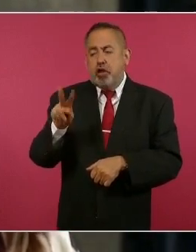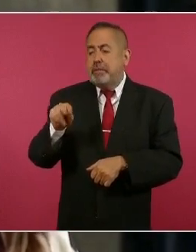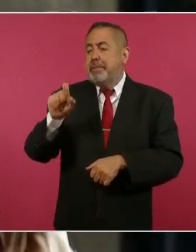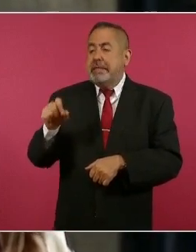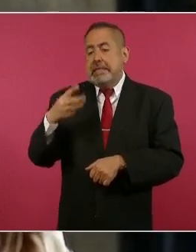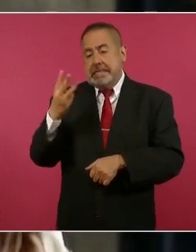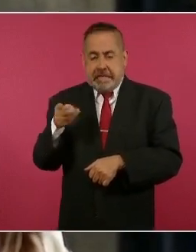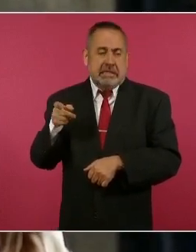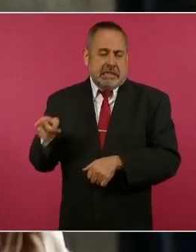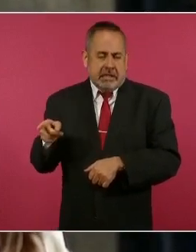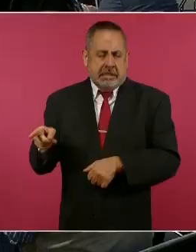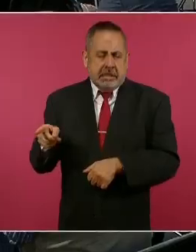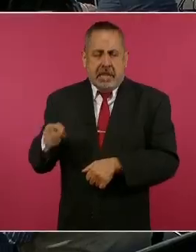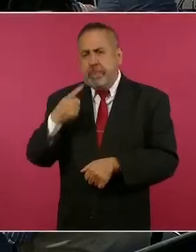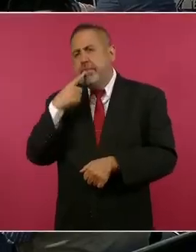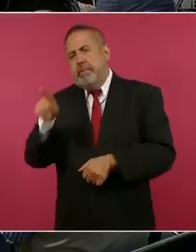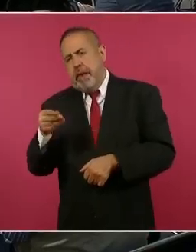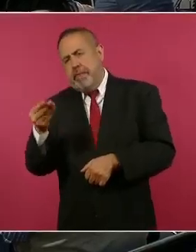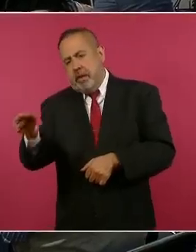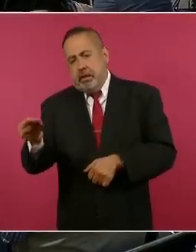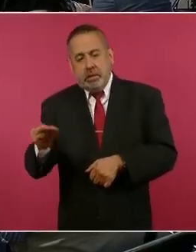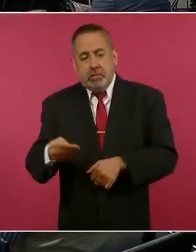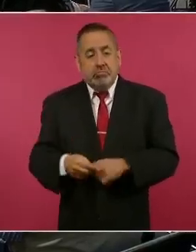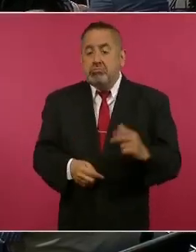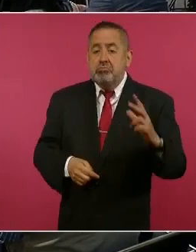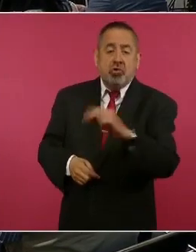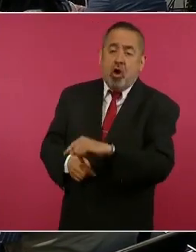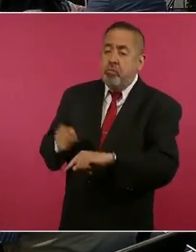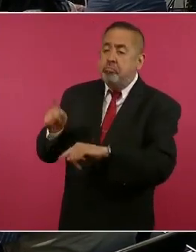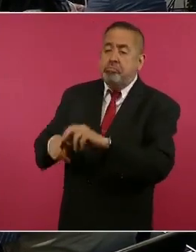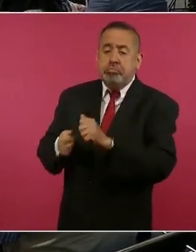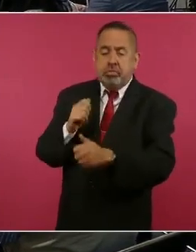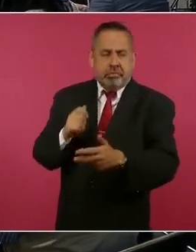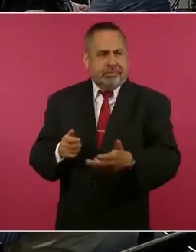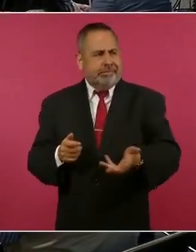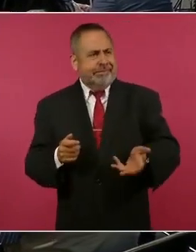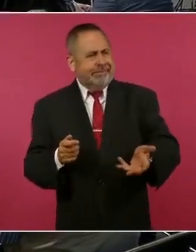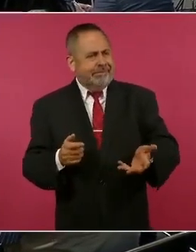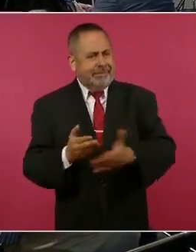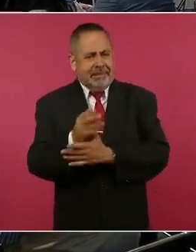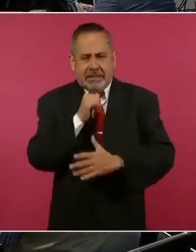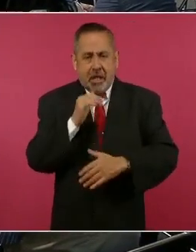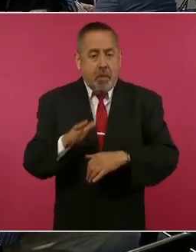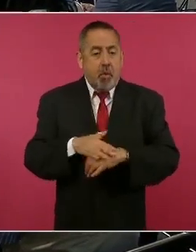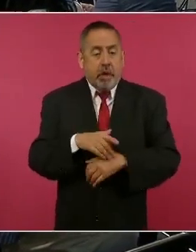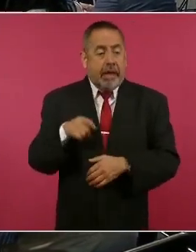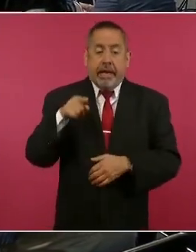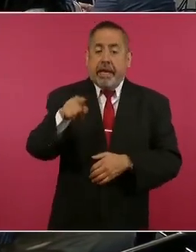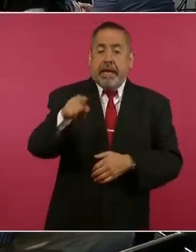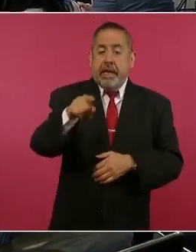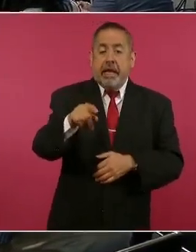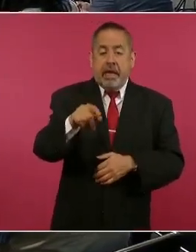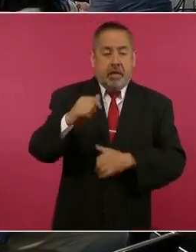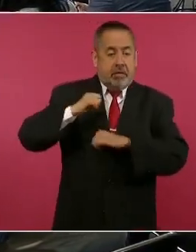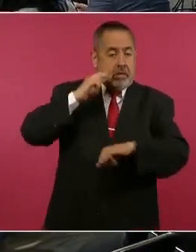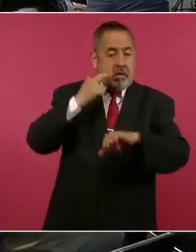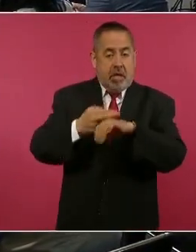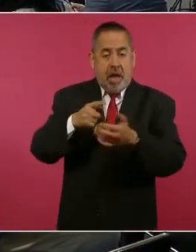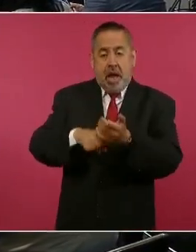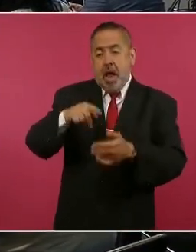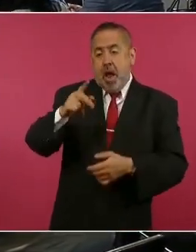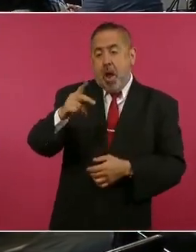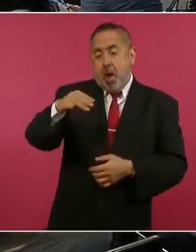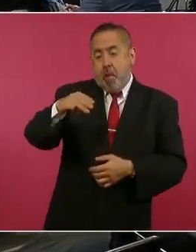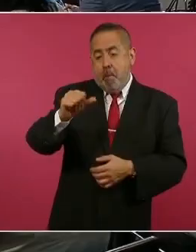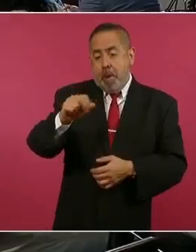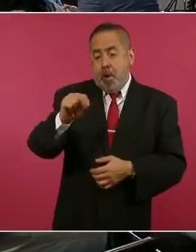AC-UEI-DEN-160-SOL-23-2023, la cual pues no procede correctamente debido a que el auditor Manuel Palacios, quien formó parte